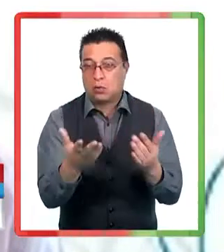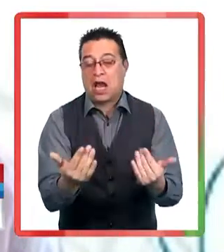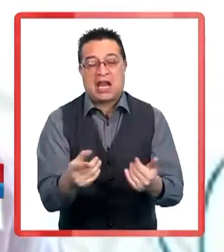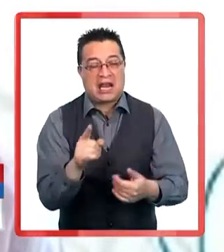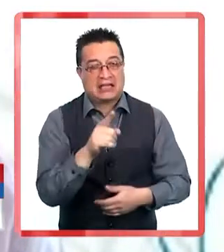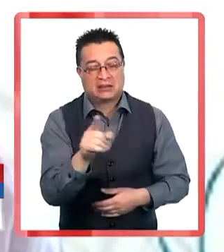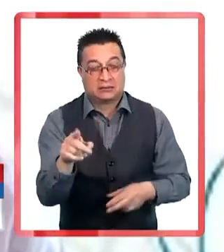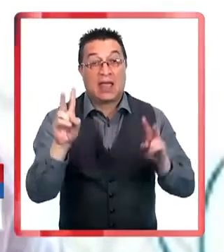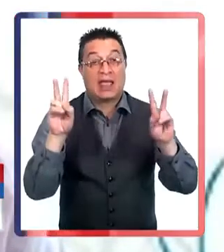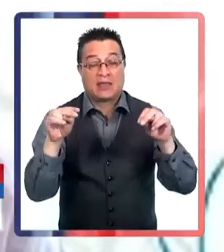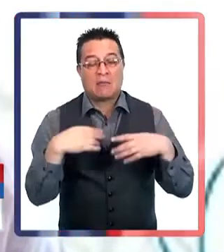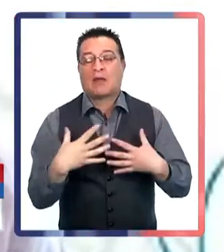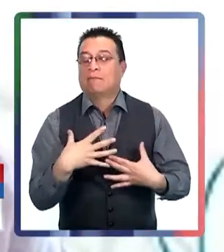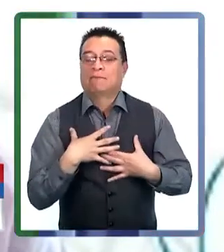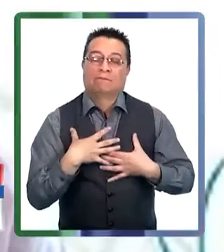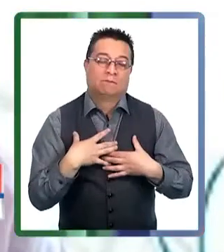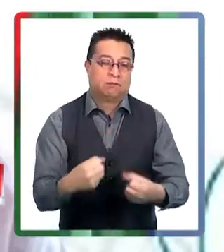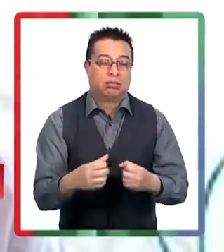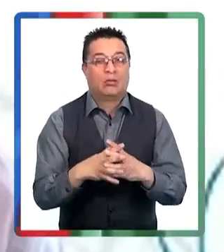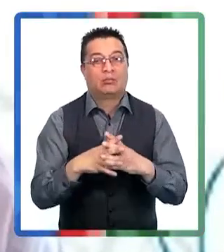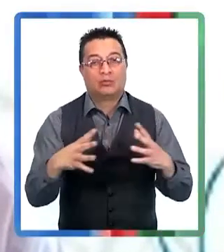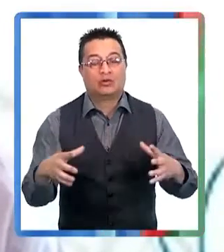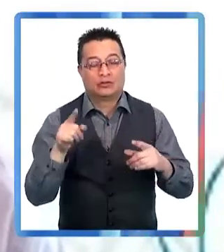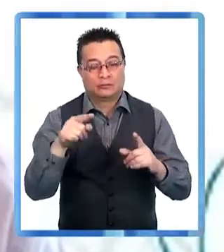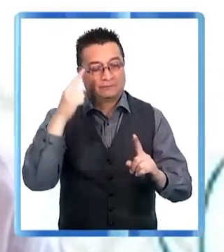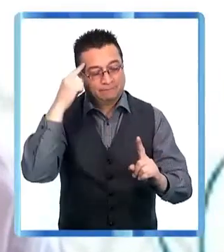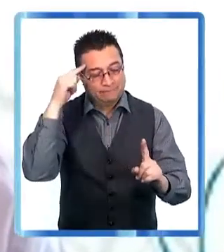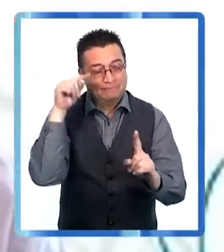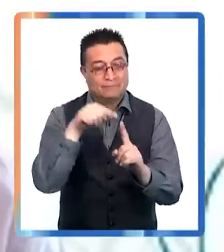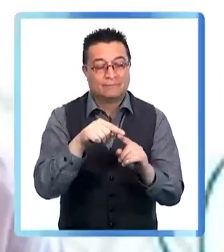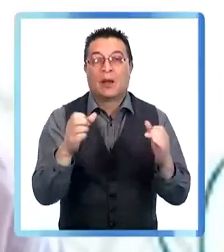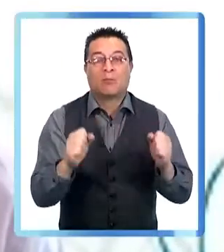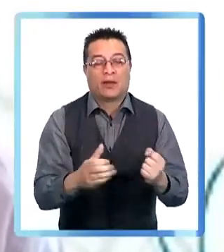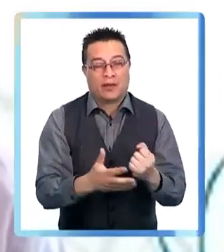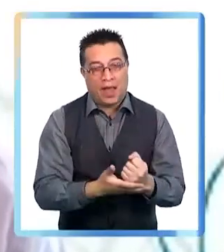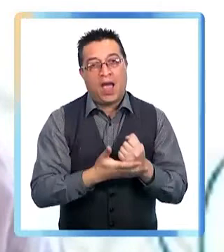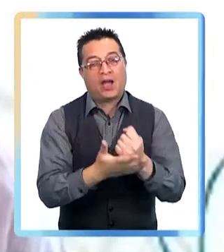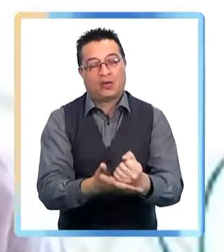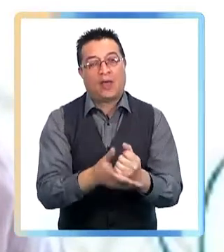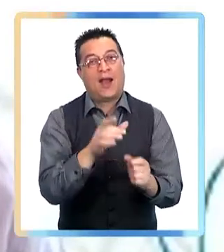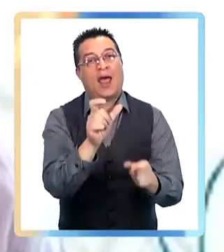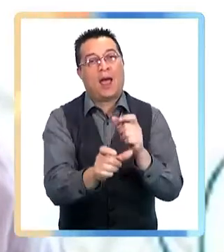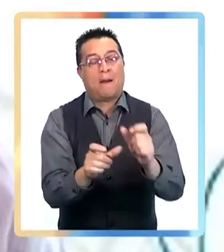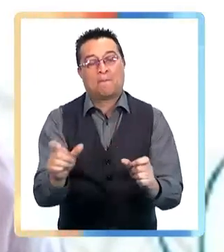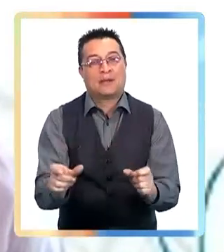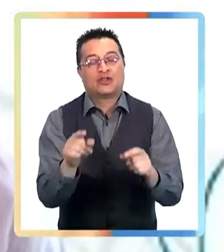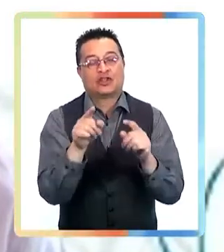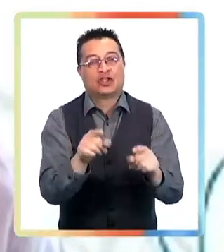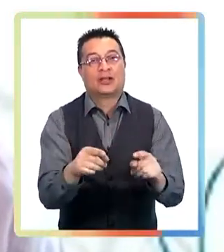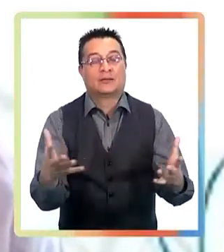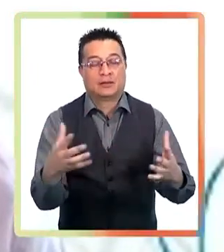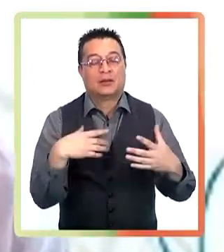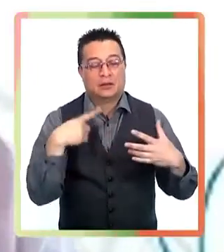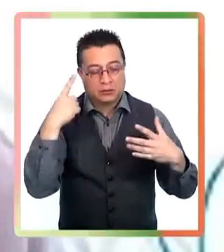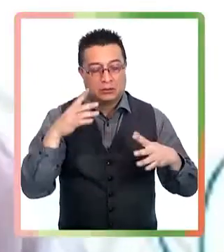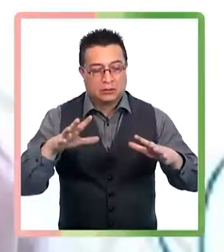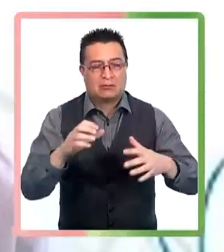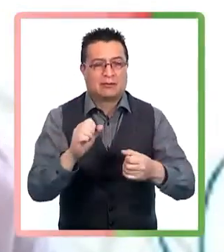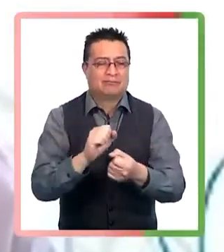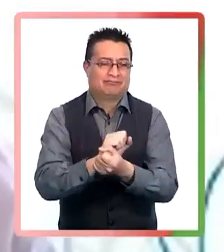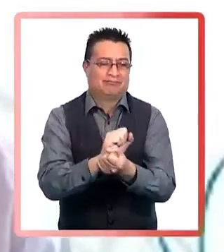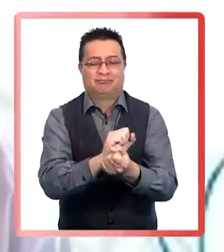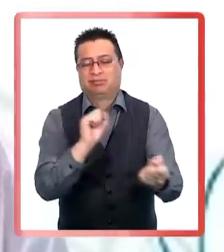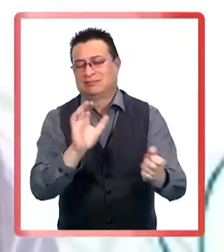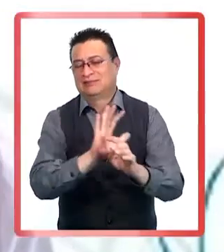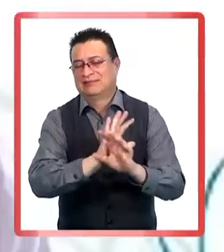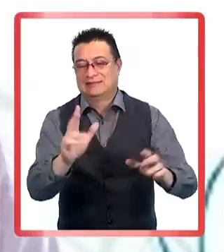cuando sea necesario. Esto es un tema que me apasiona y la idea es poder ayudar a las personas a que se rompan estas